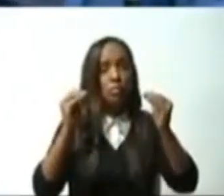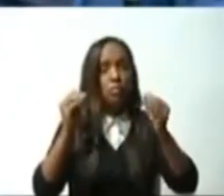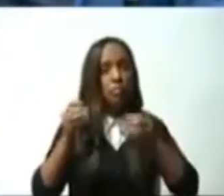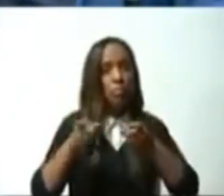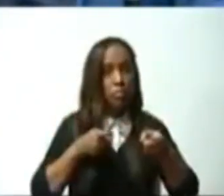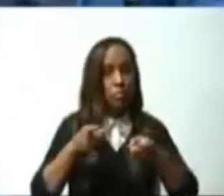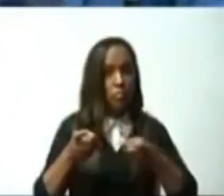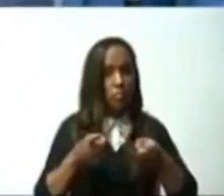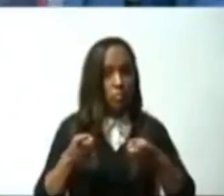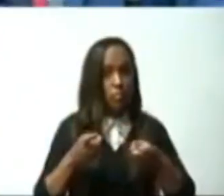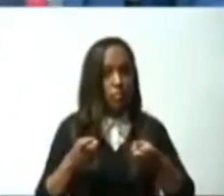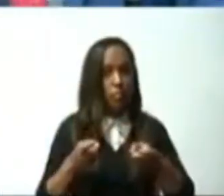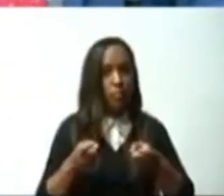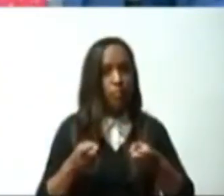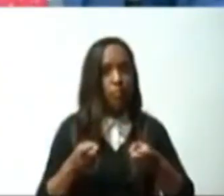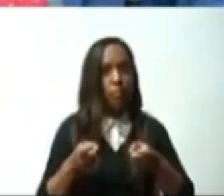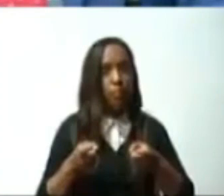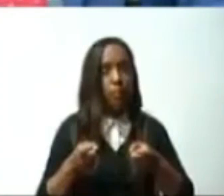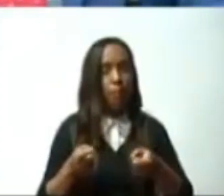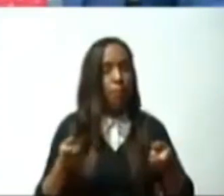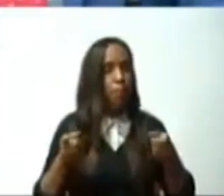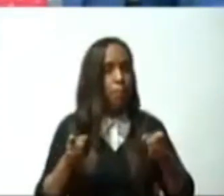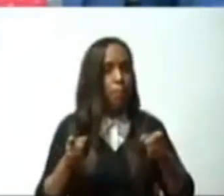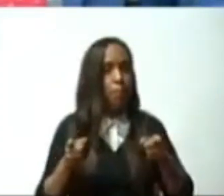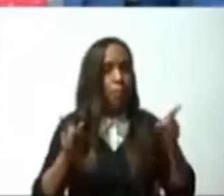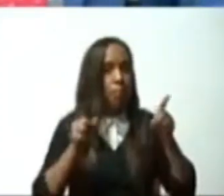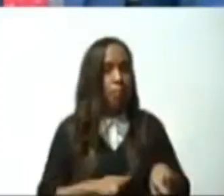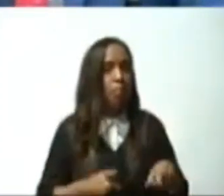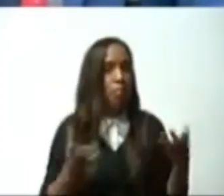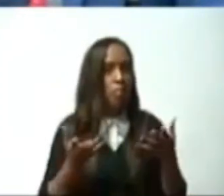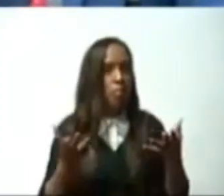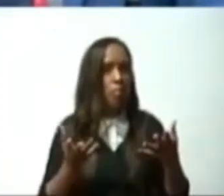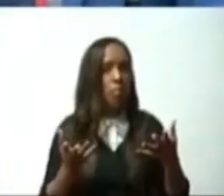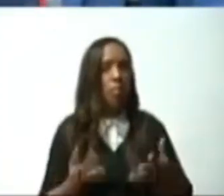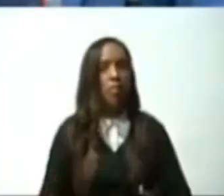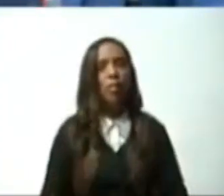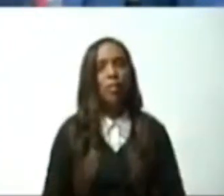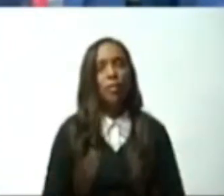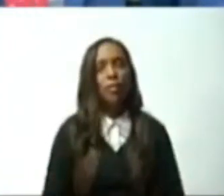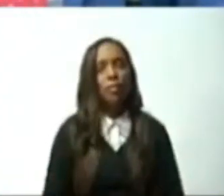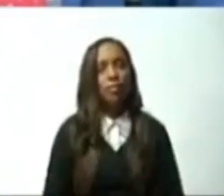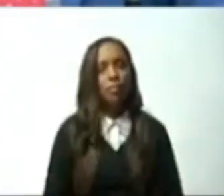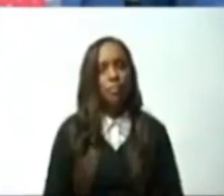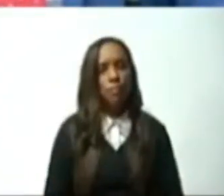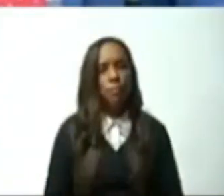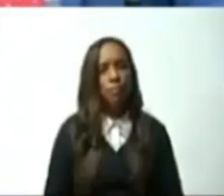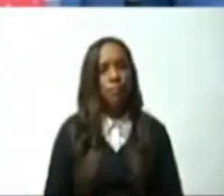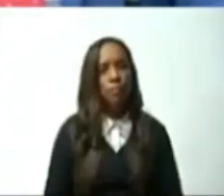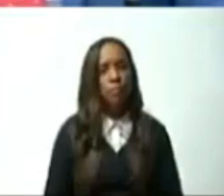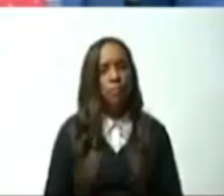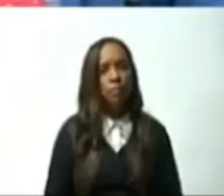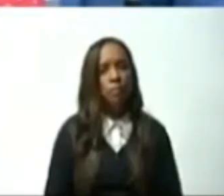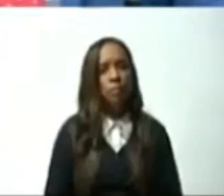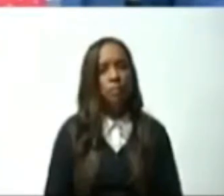tribuna, había admitido la acción de amparo en cumplimiento que